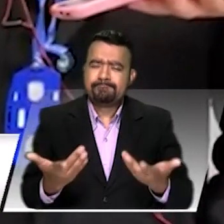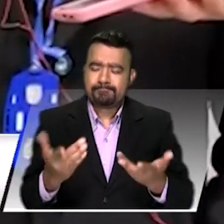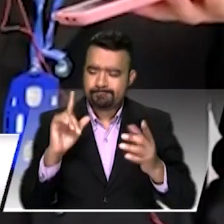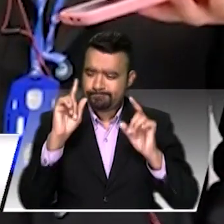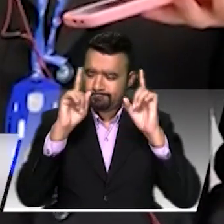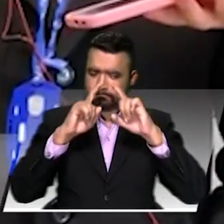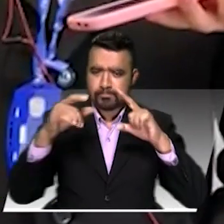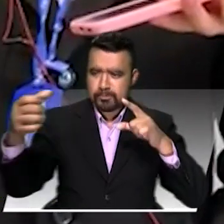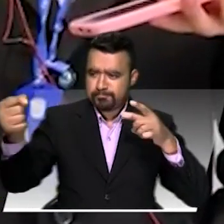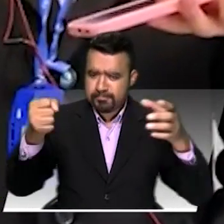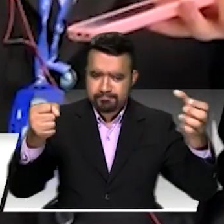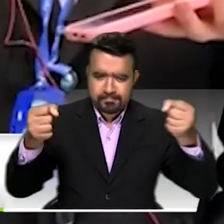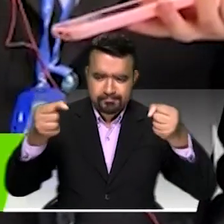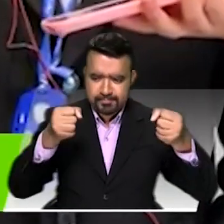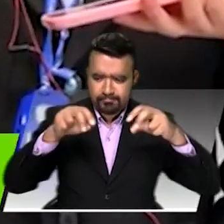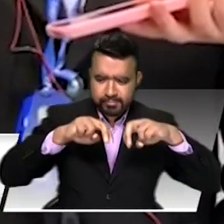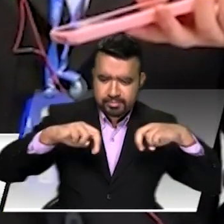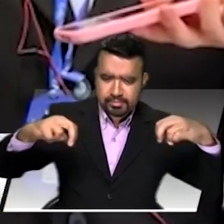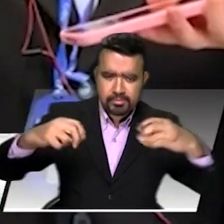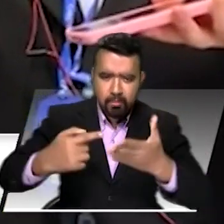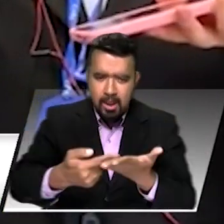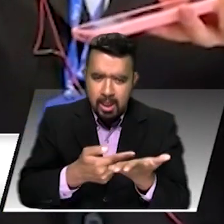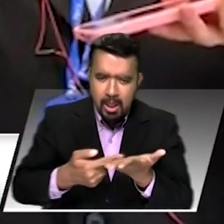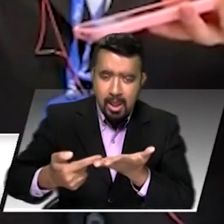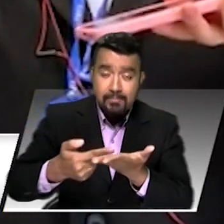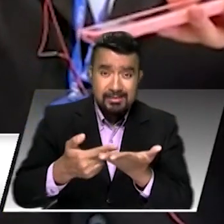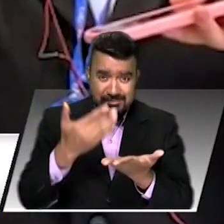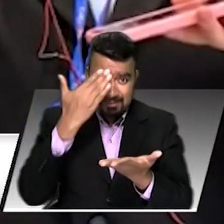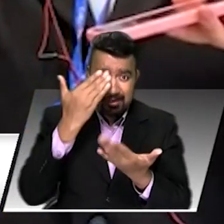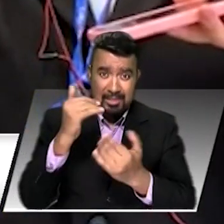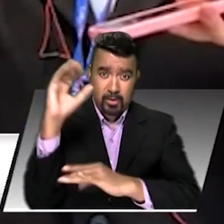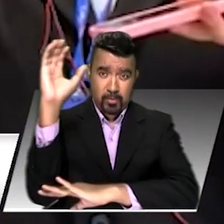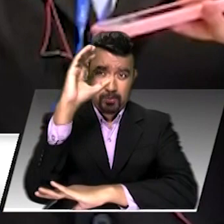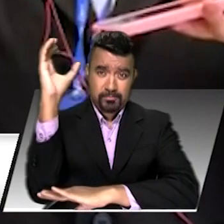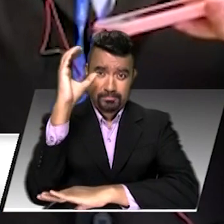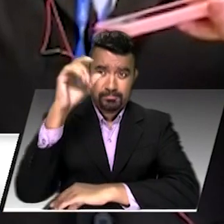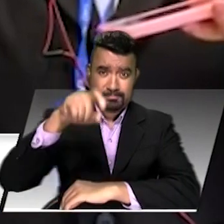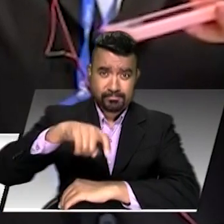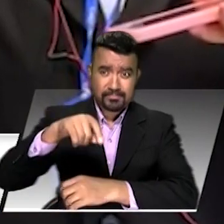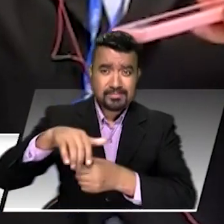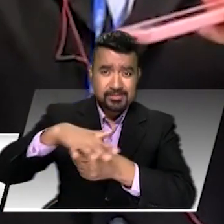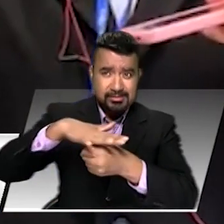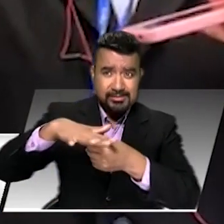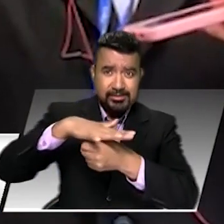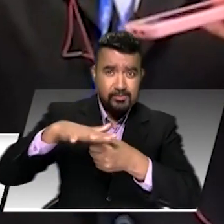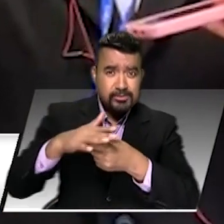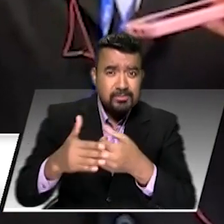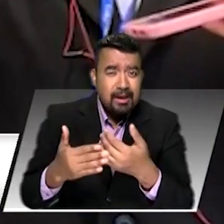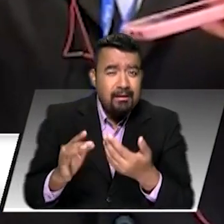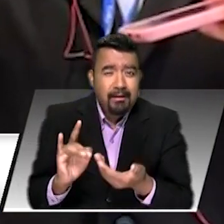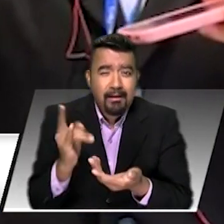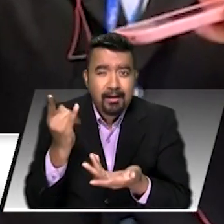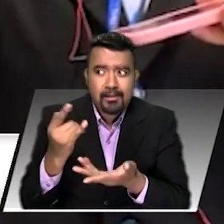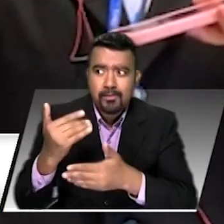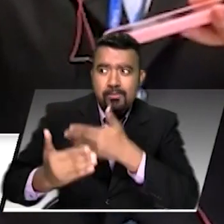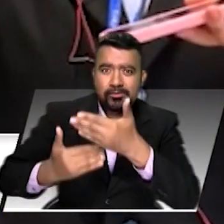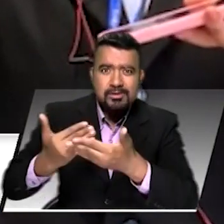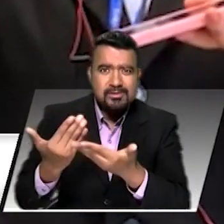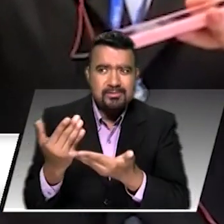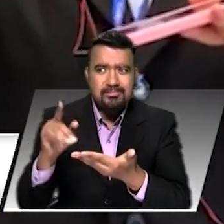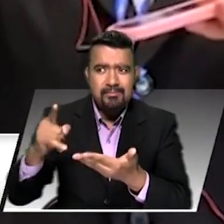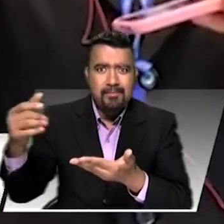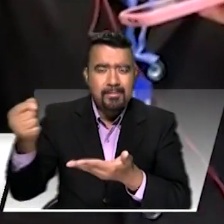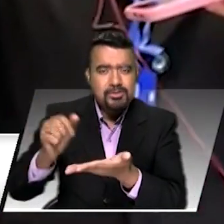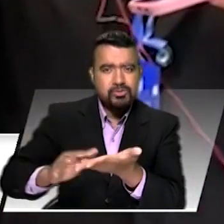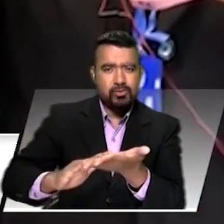permita adelantar las reformas que Colombia por tantos años ha venido tratando de hacer y que no ha podido hacerlo desde el punto de vista político. Y por